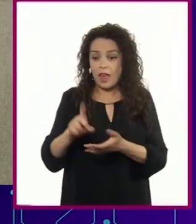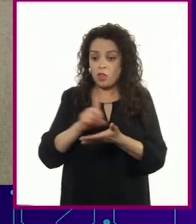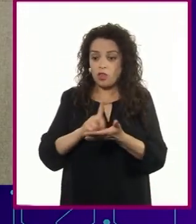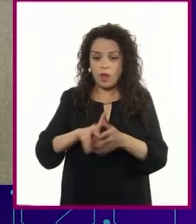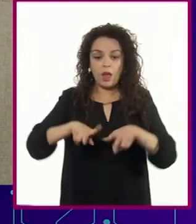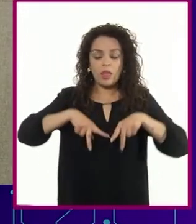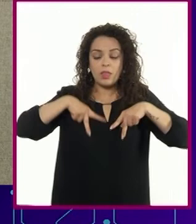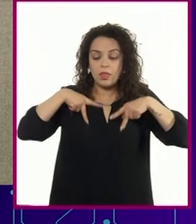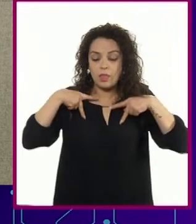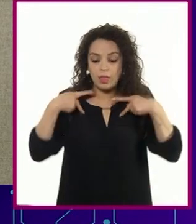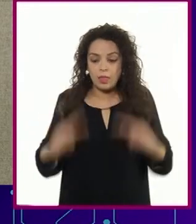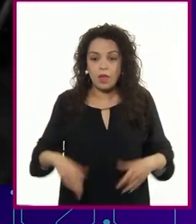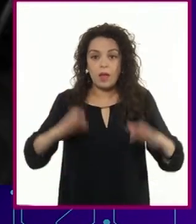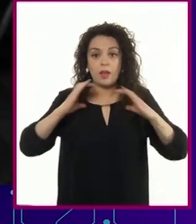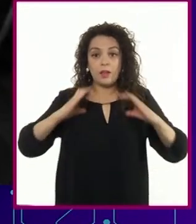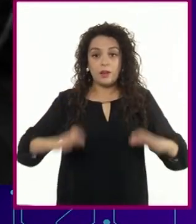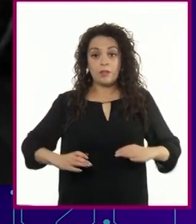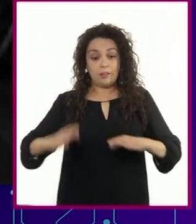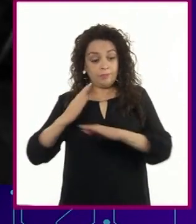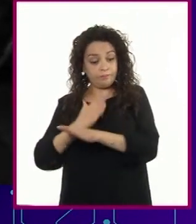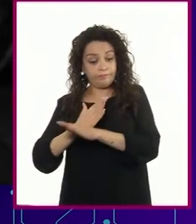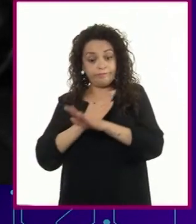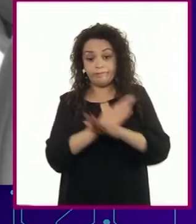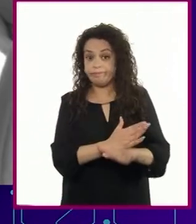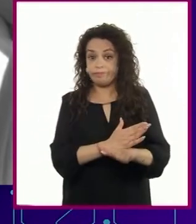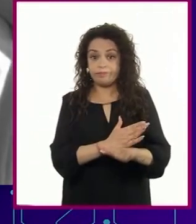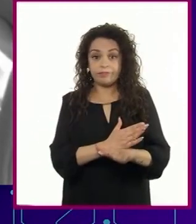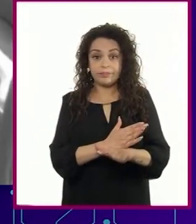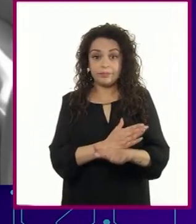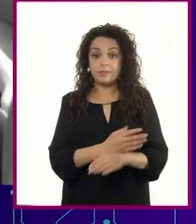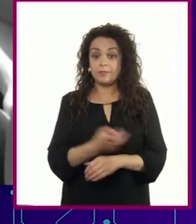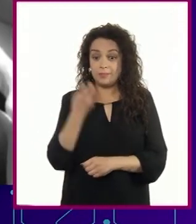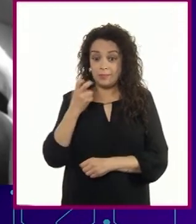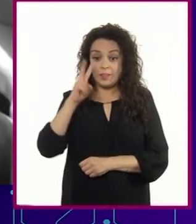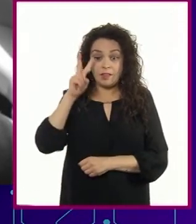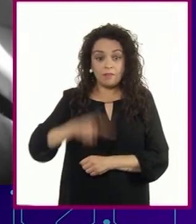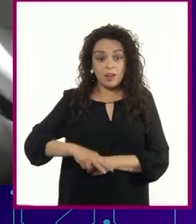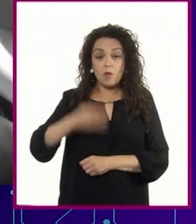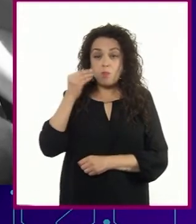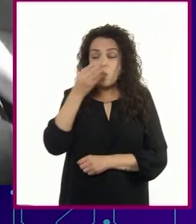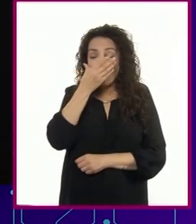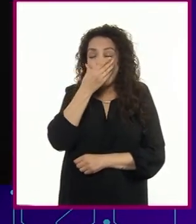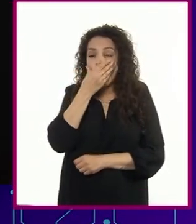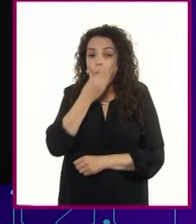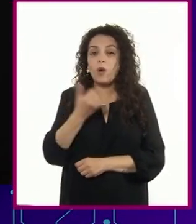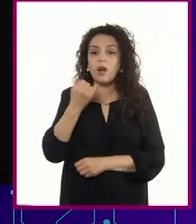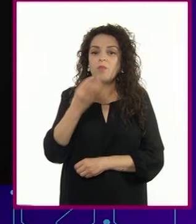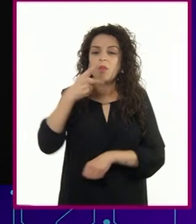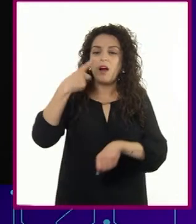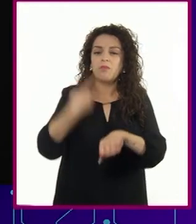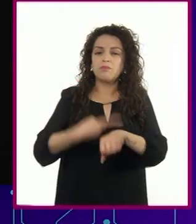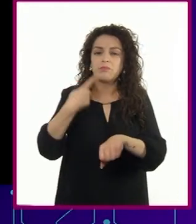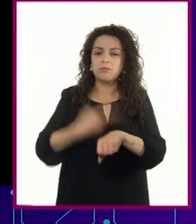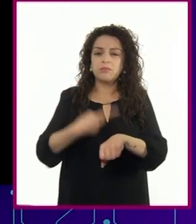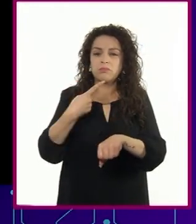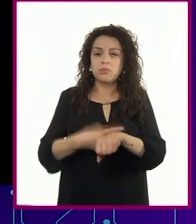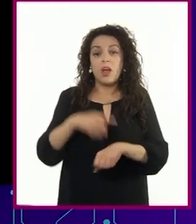sistema inmunológico, dejándolo a uno enfermizo, extremadamente delgado y, por último,